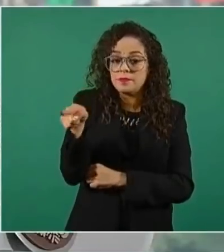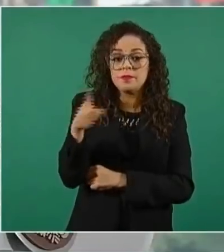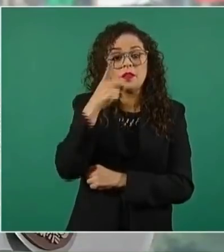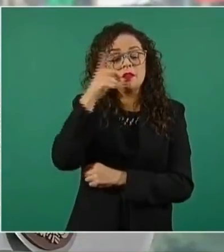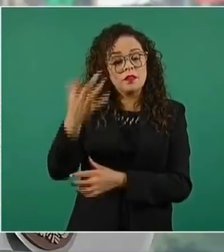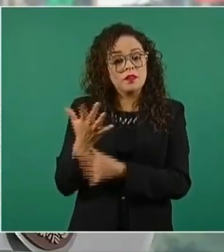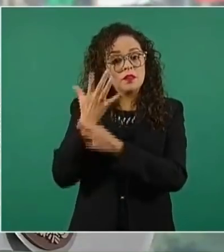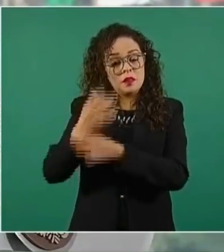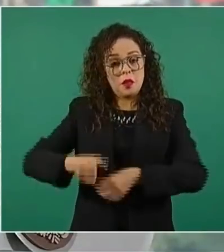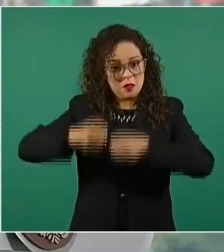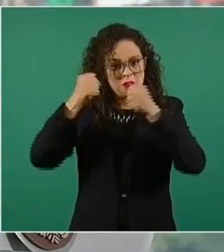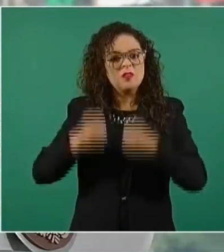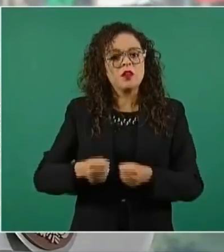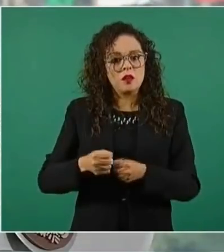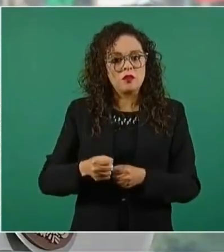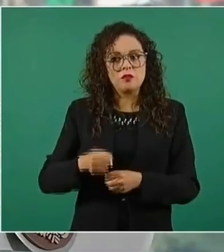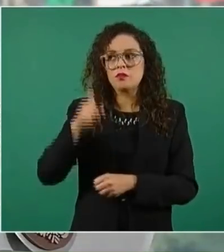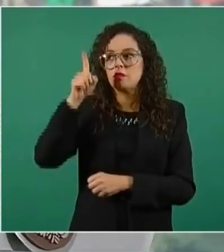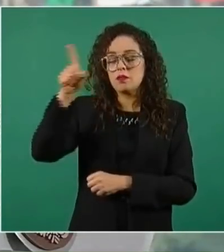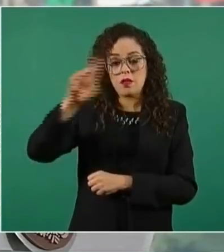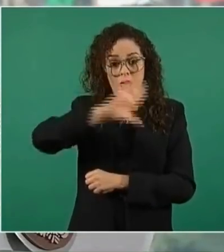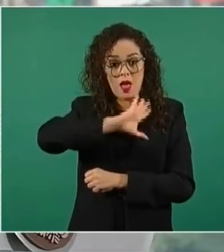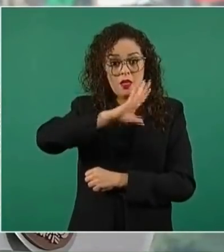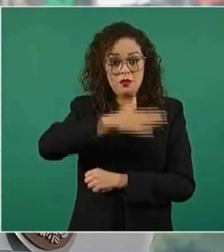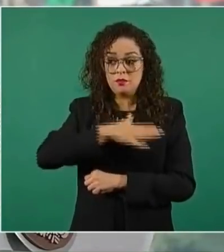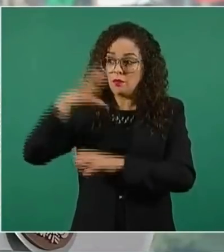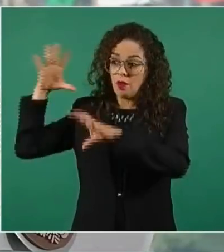afirmaba que España no conquistó América,